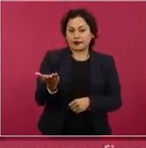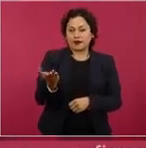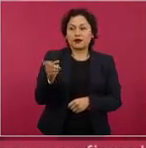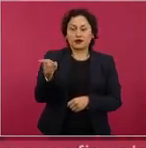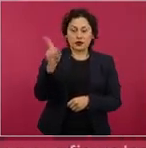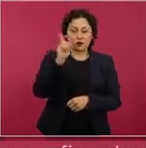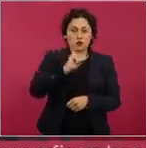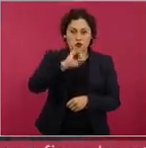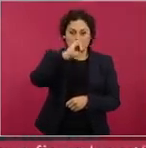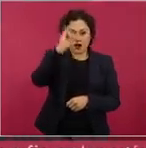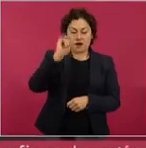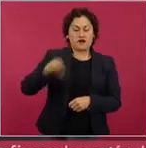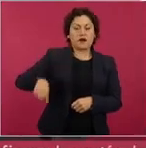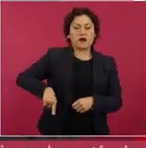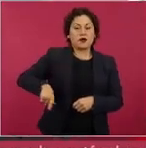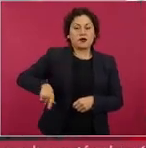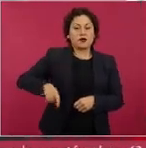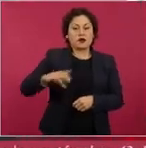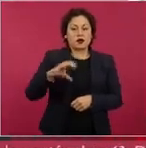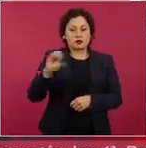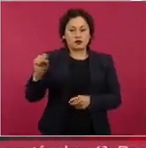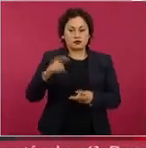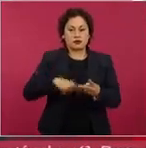Claudia Sheinbaum, a la secretaria de Cultura,